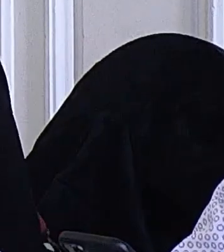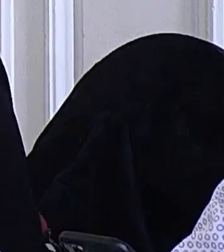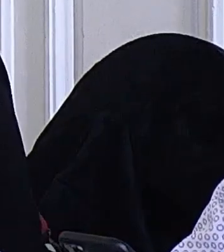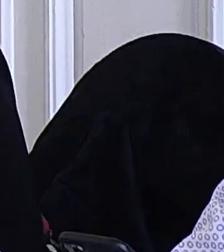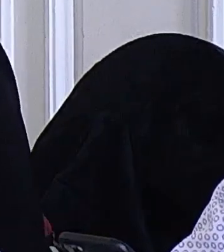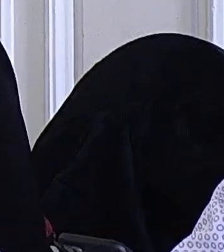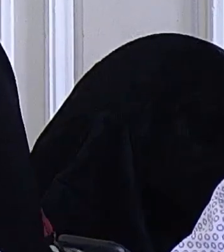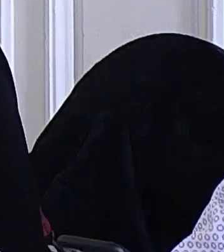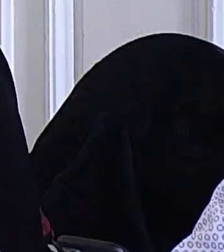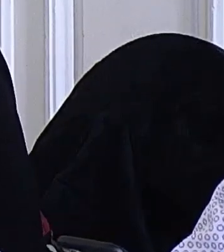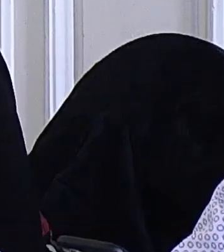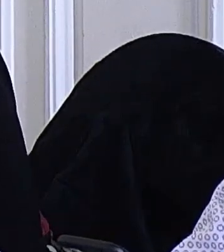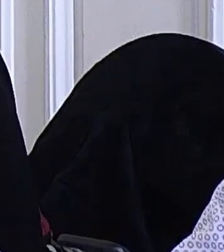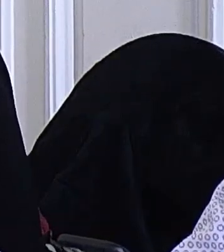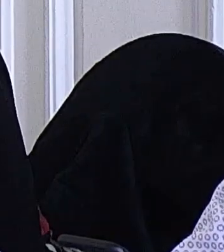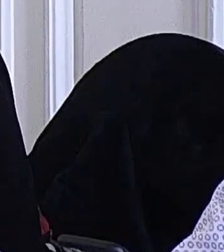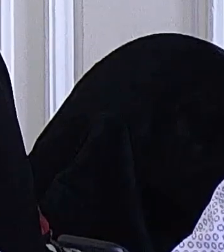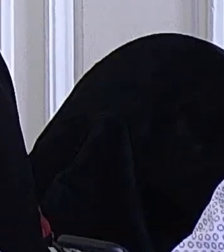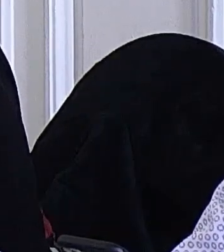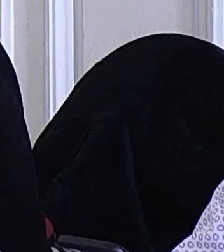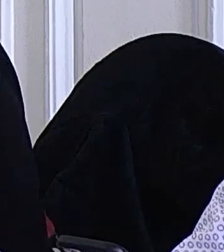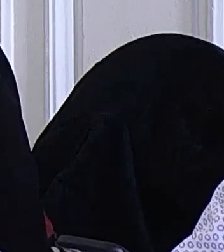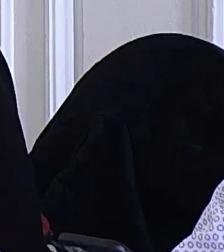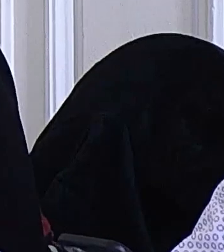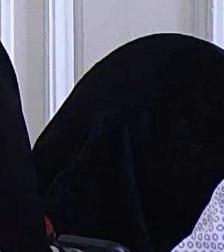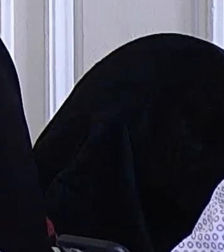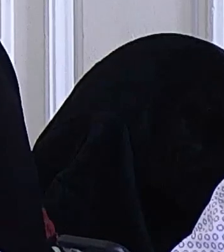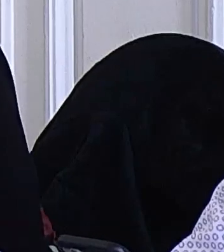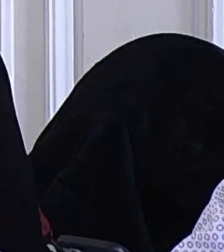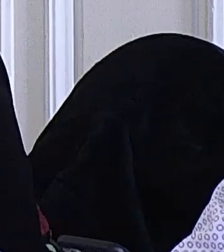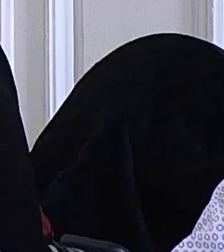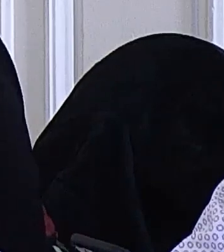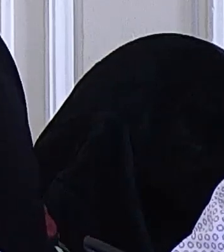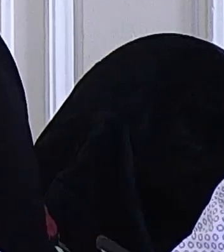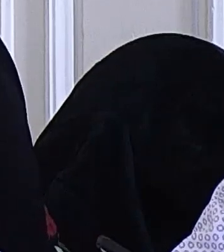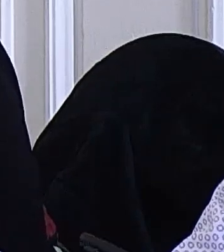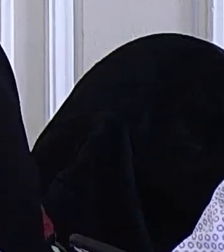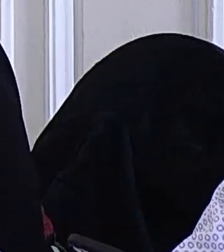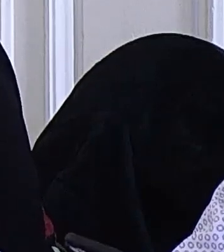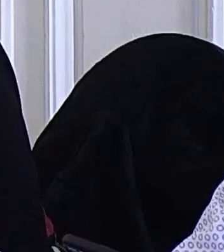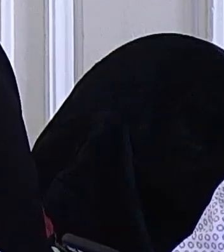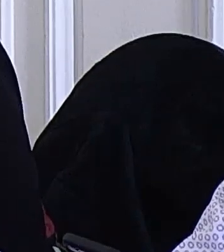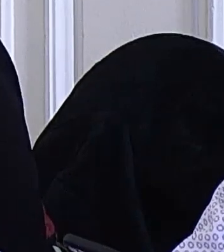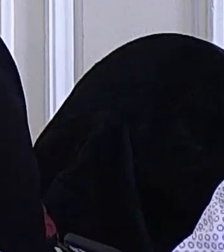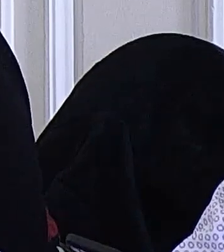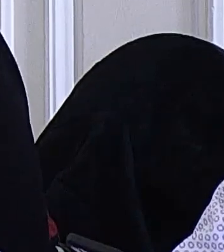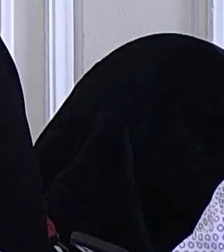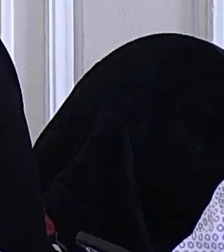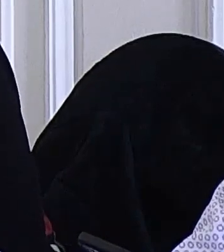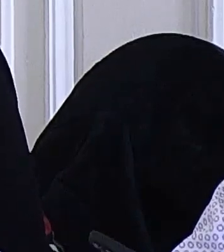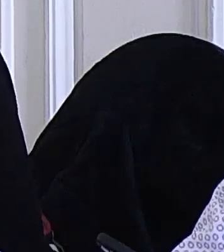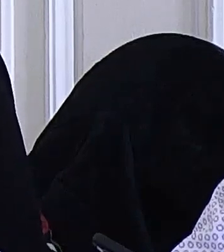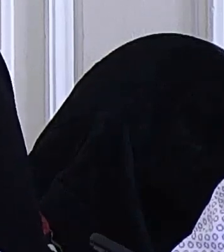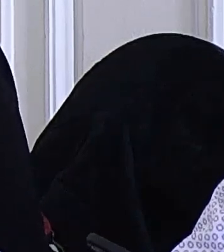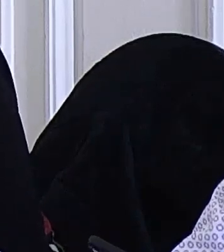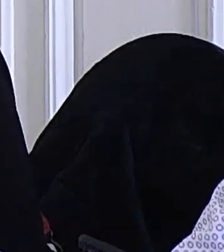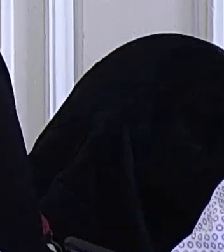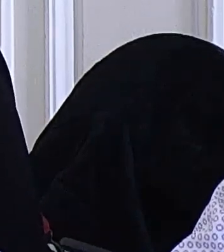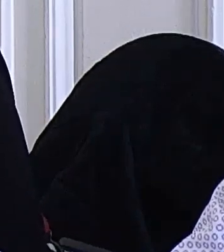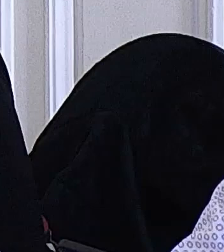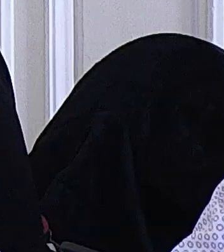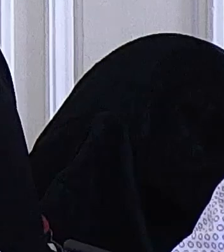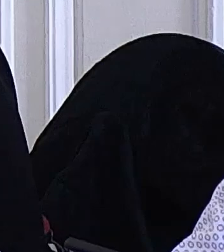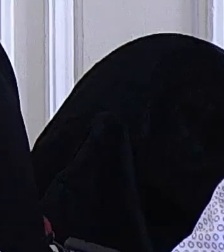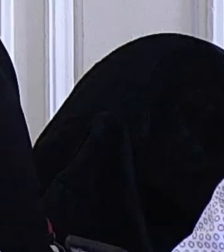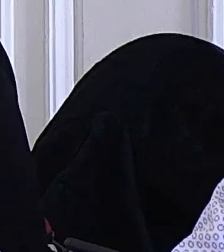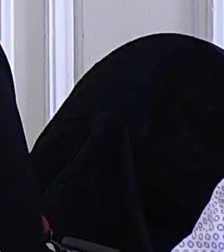al presente que deben ser reconocidas, sanadas, aceptadas, cuidadas, protegidas, entregándoles un